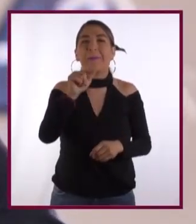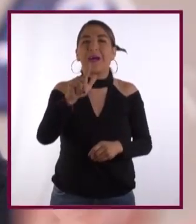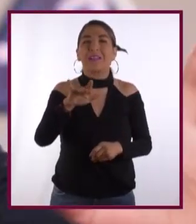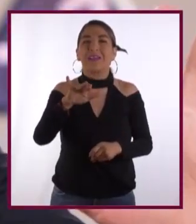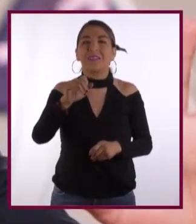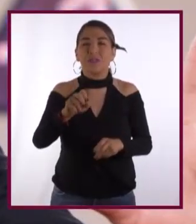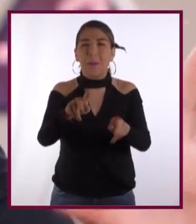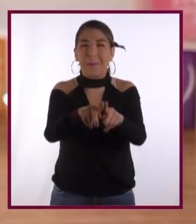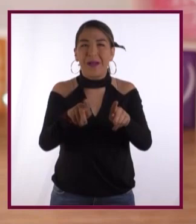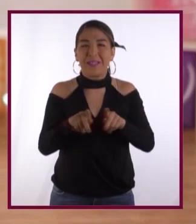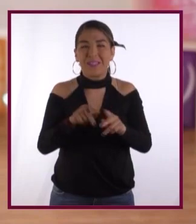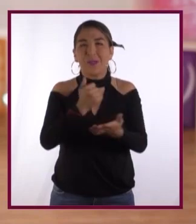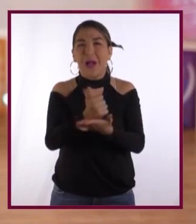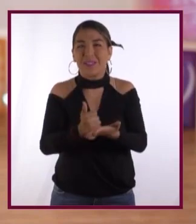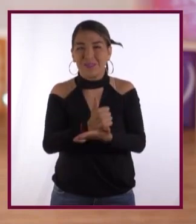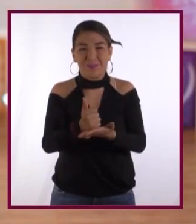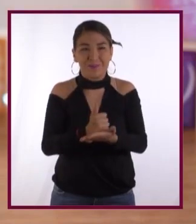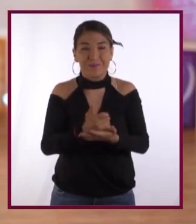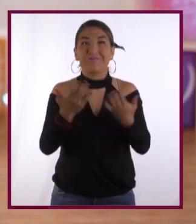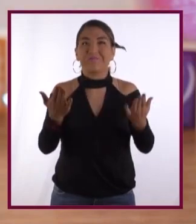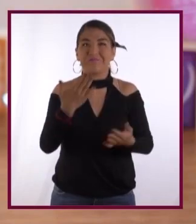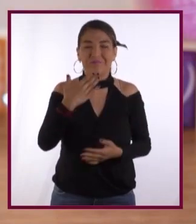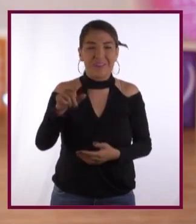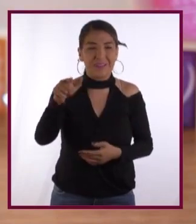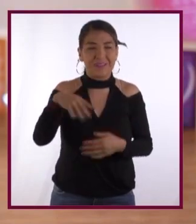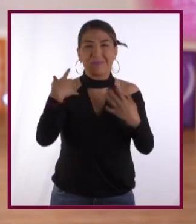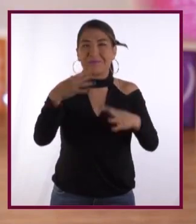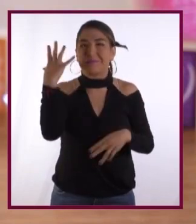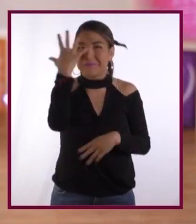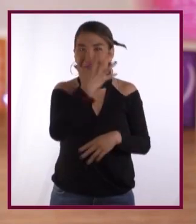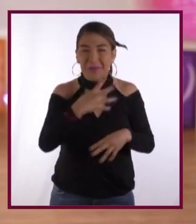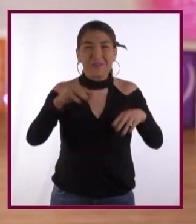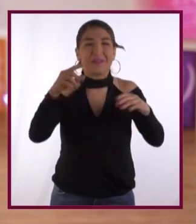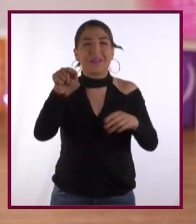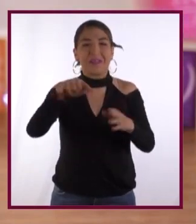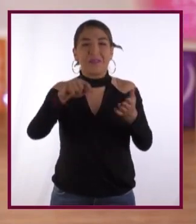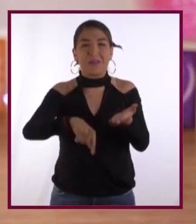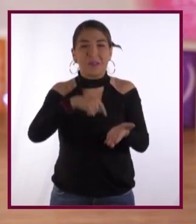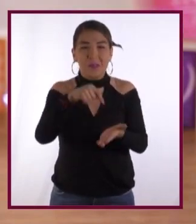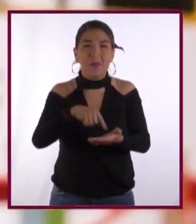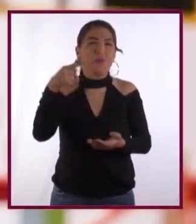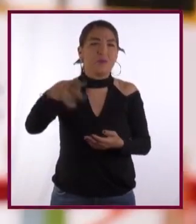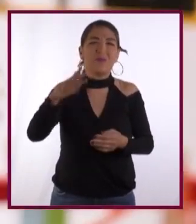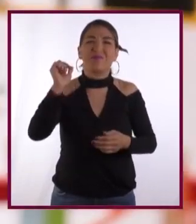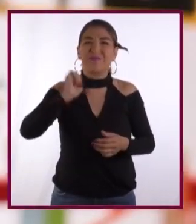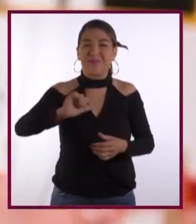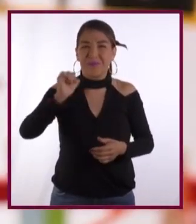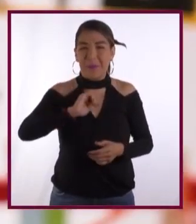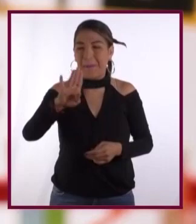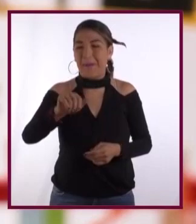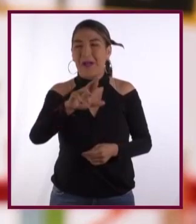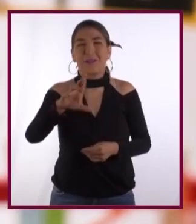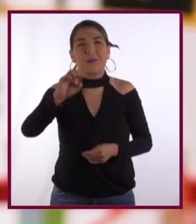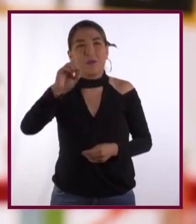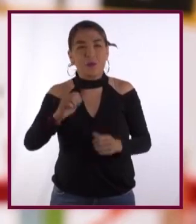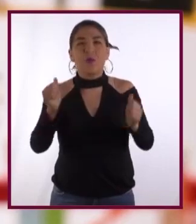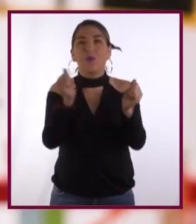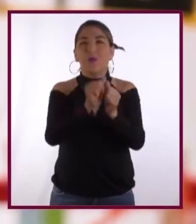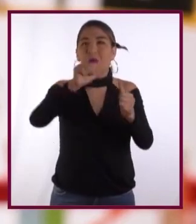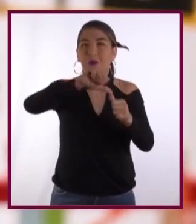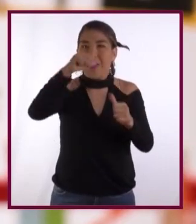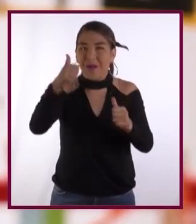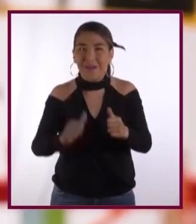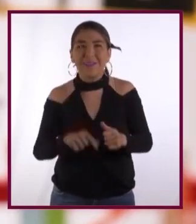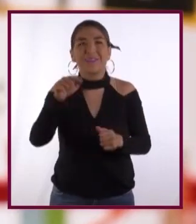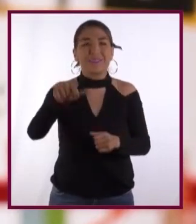el Palacio Azul. Y qué bueno, al final resultó ser un edificio precioso, ¿no? Entre el estilo barroco y colonial junto con